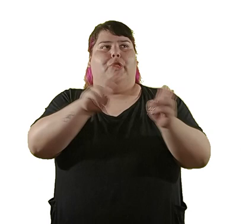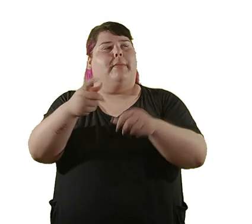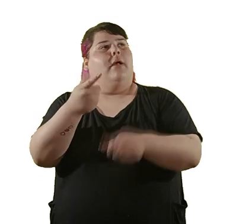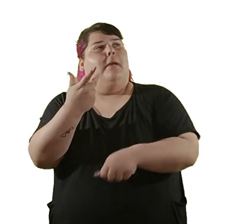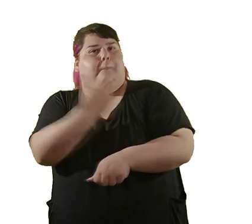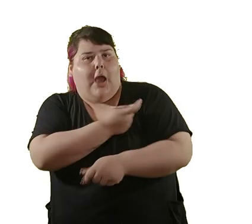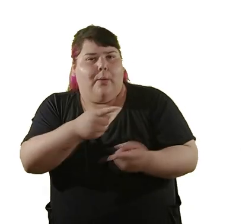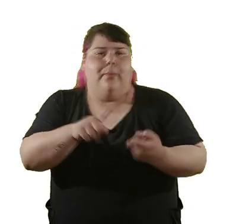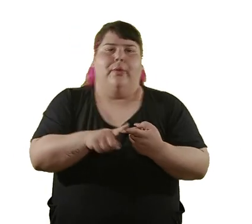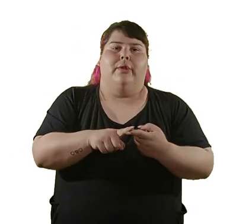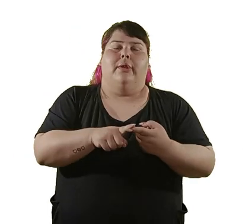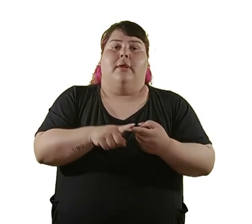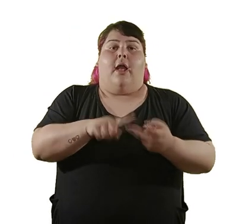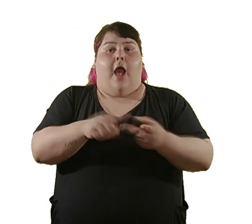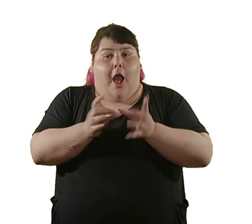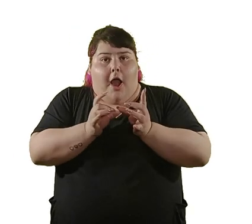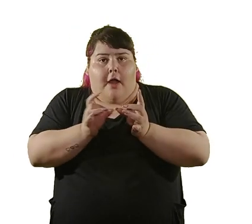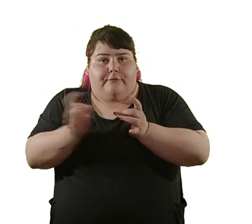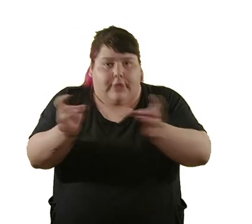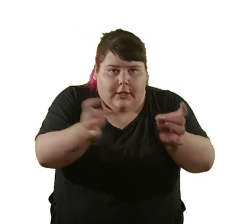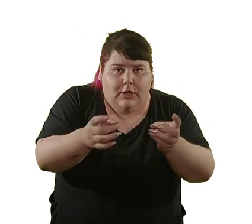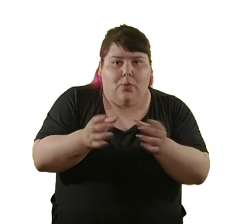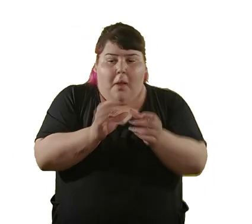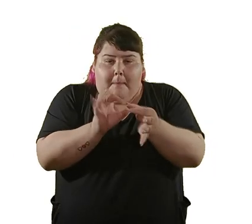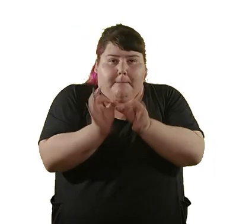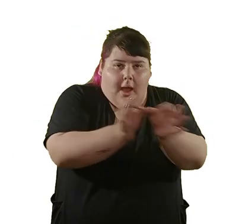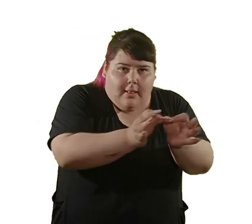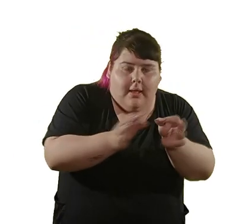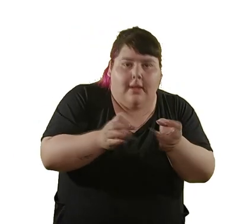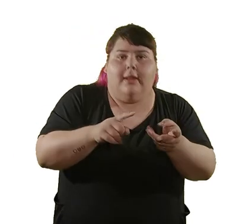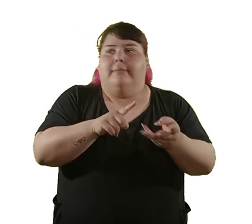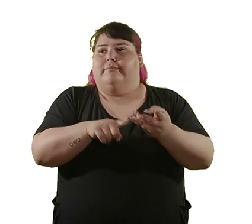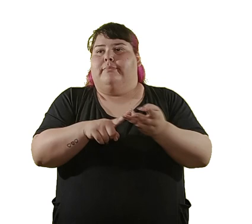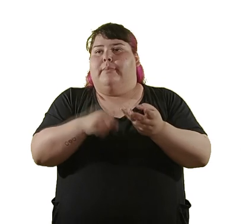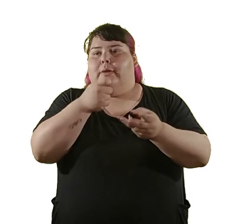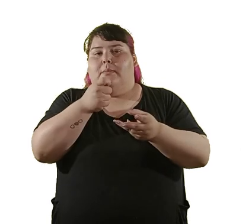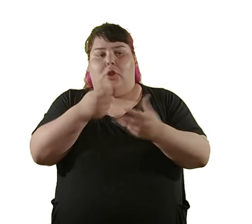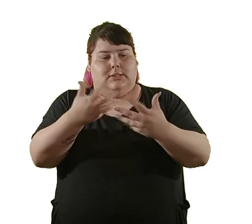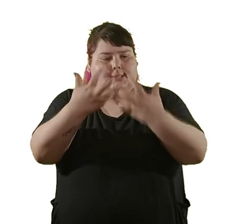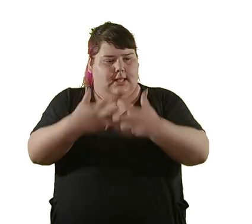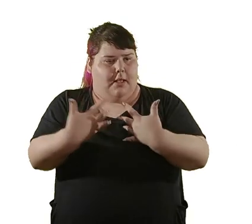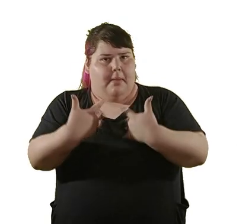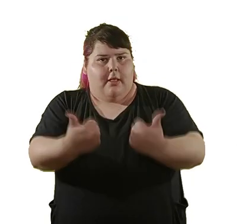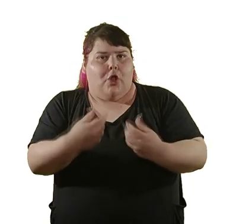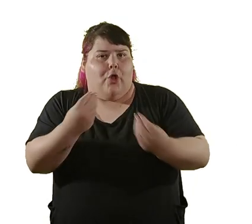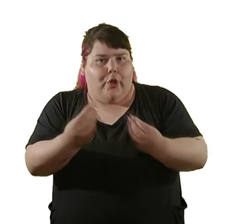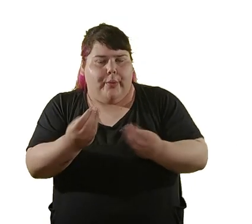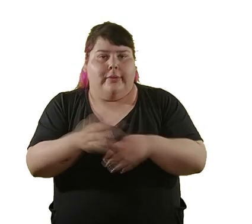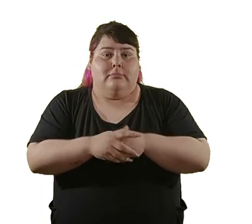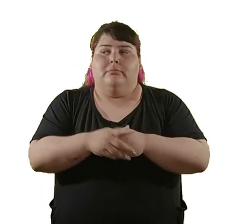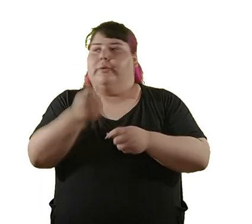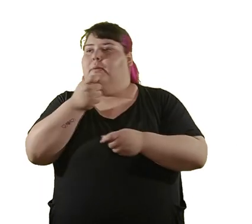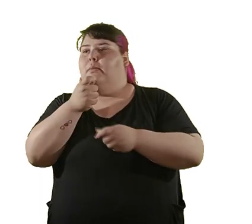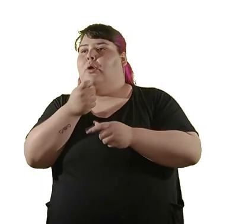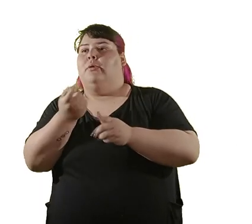vacunas, hablemos sobre virus, hablemos sobre bacterias, hablemos sobre cómo funciona el sistema inmune. Tuvimos